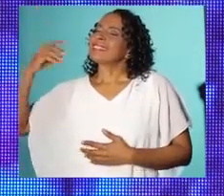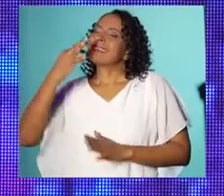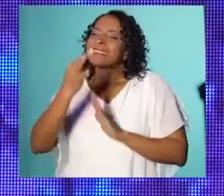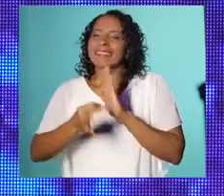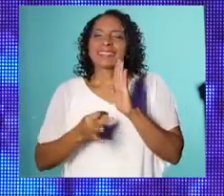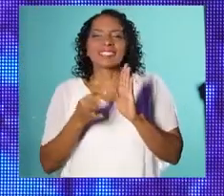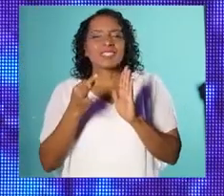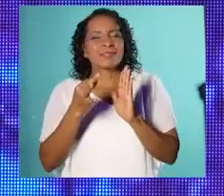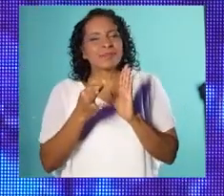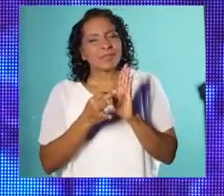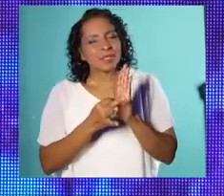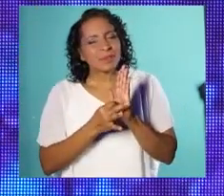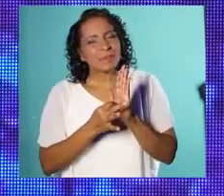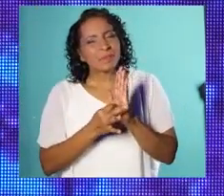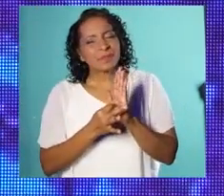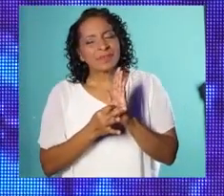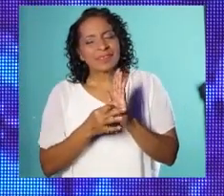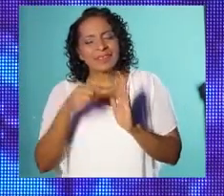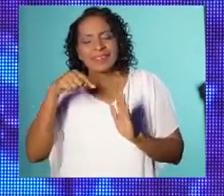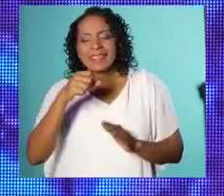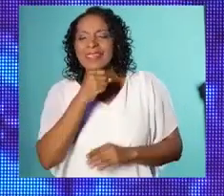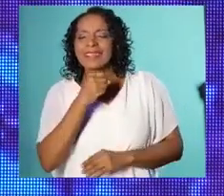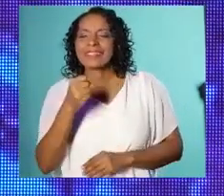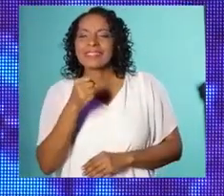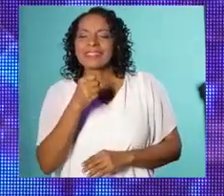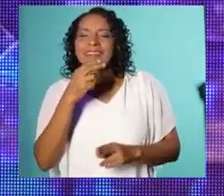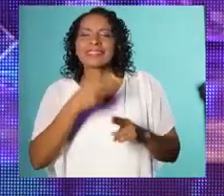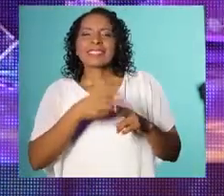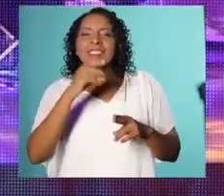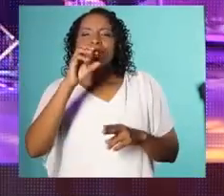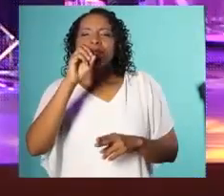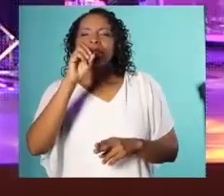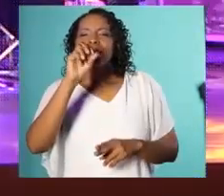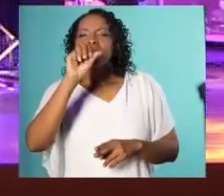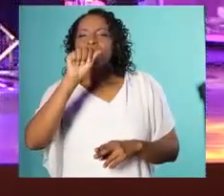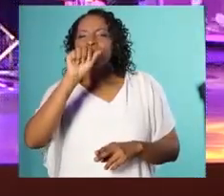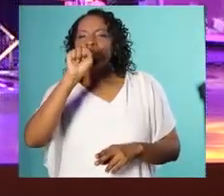Esta canción se llama Oasis y dice así.